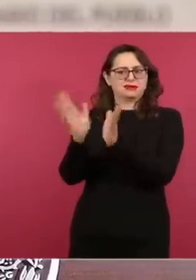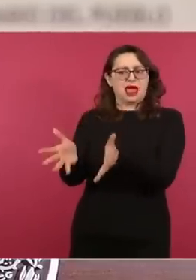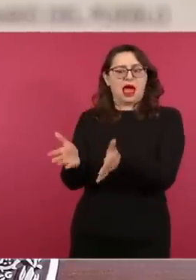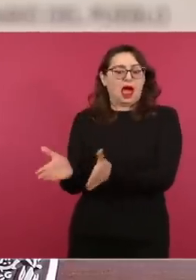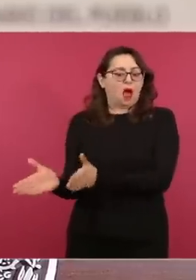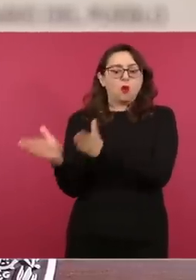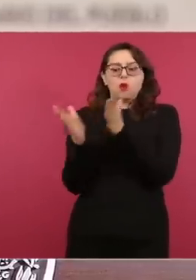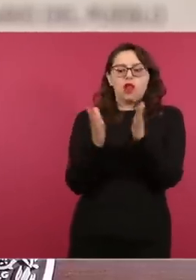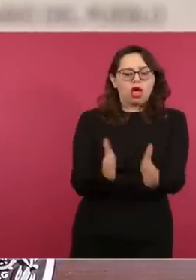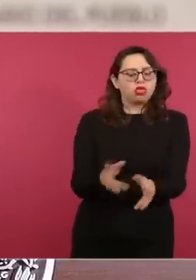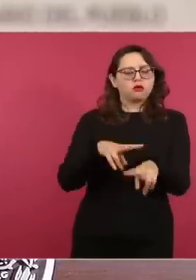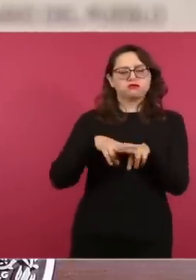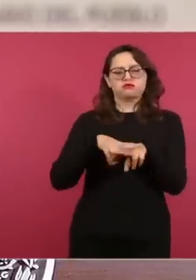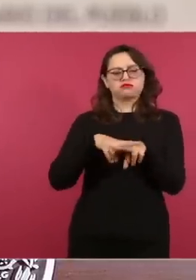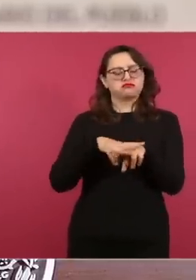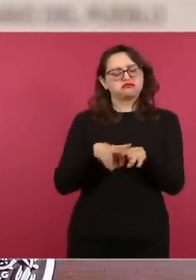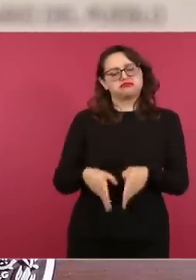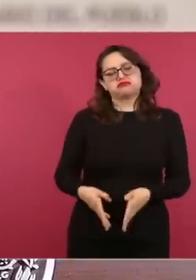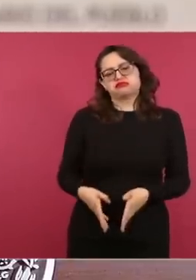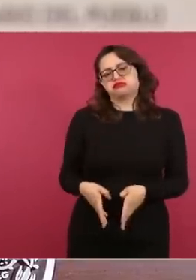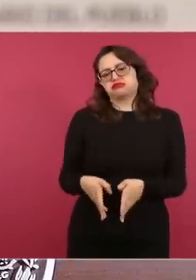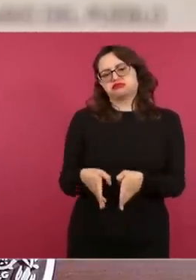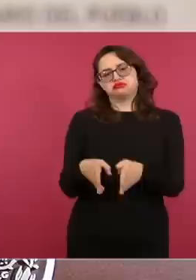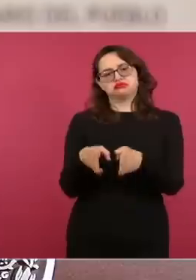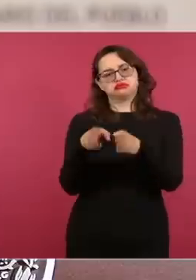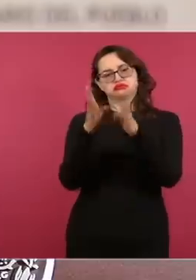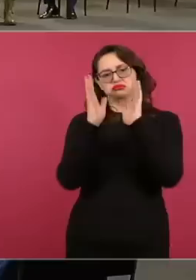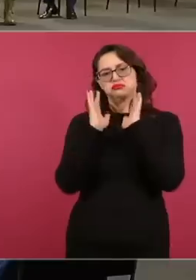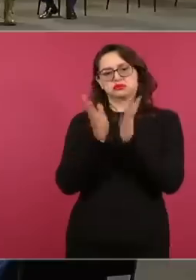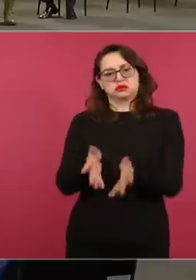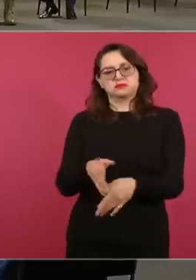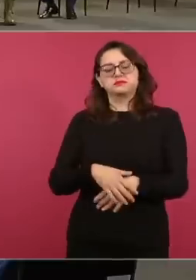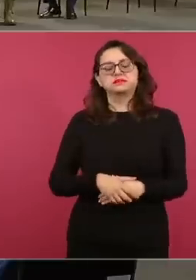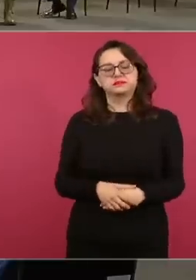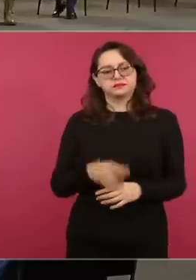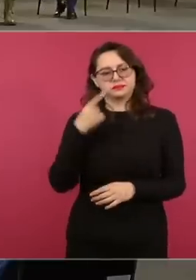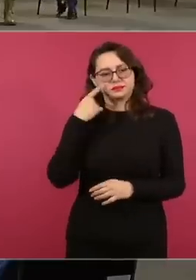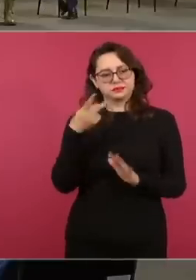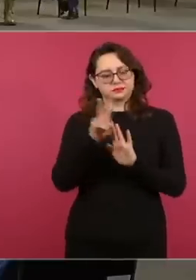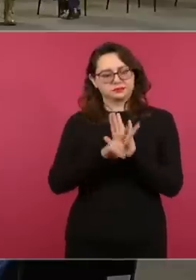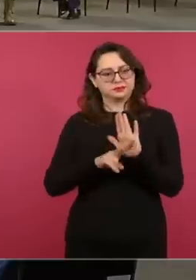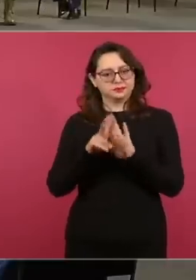la colocación del tren sino toda la vialidad Y ahorita lo mostramos en el video